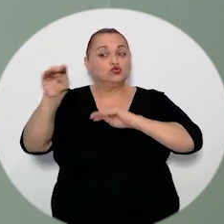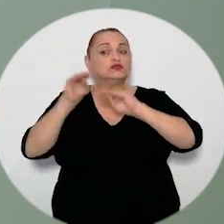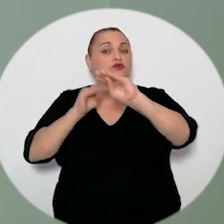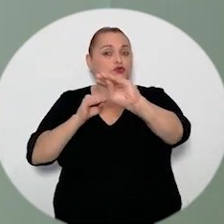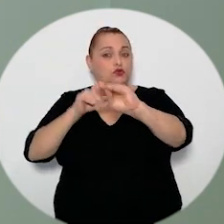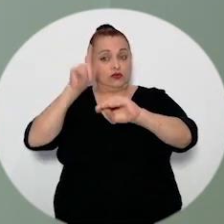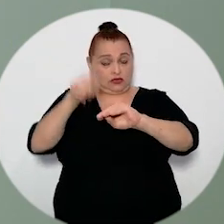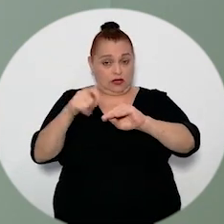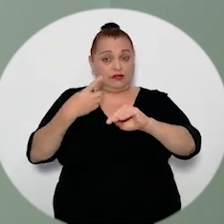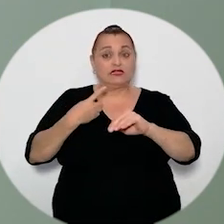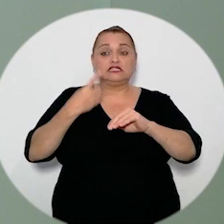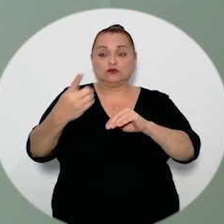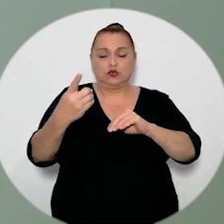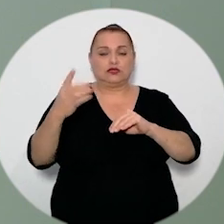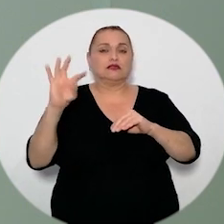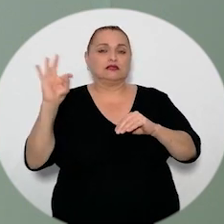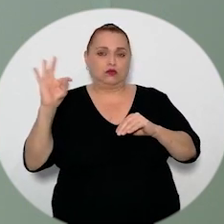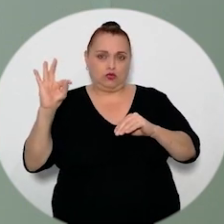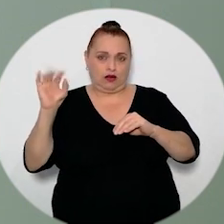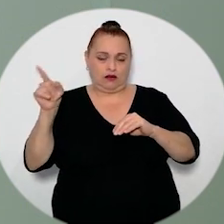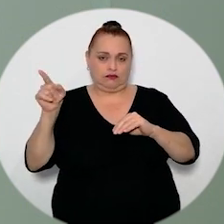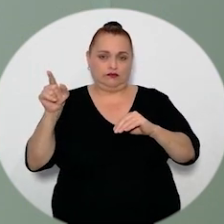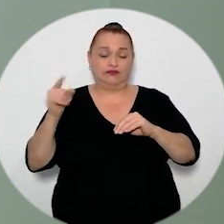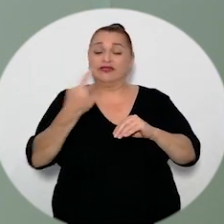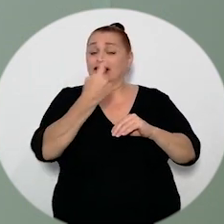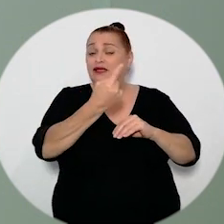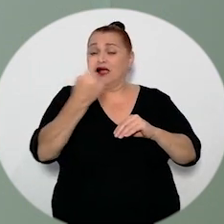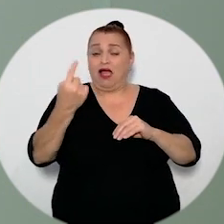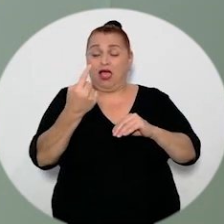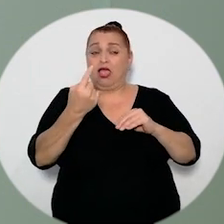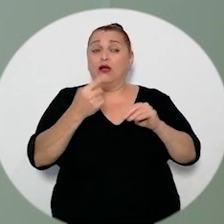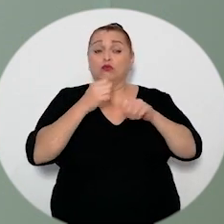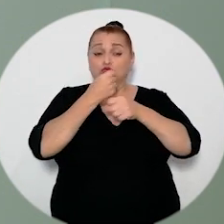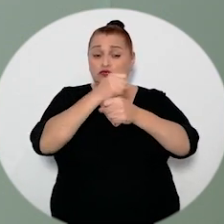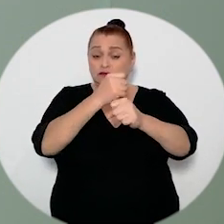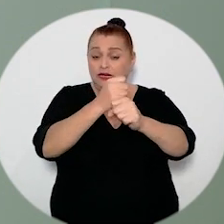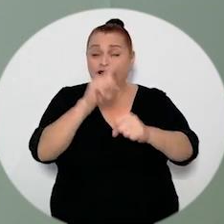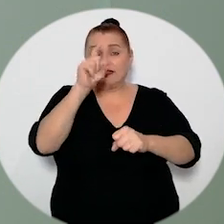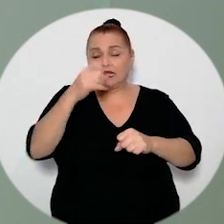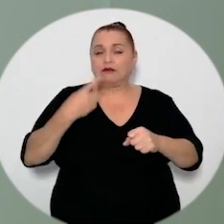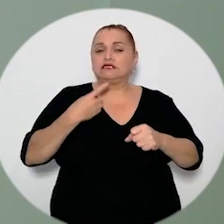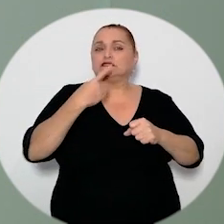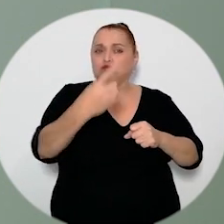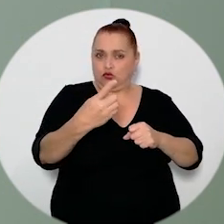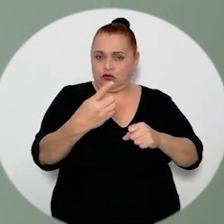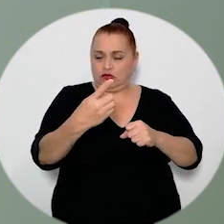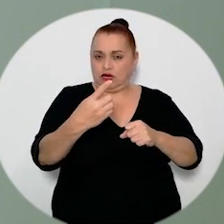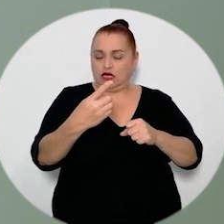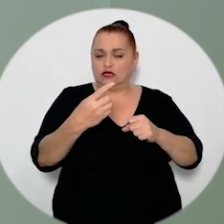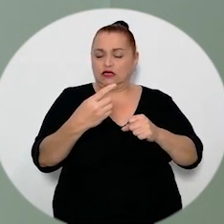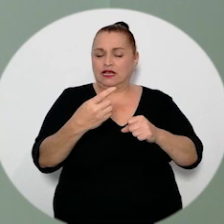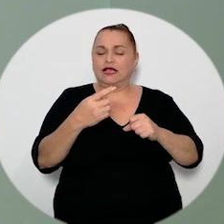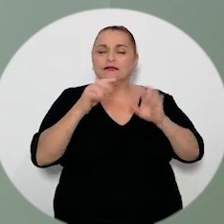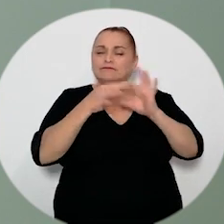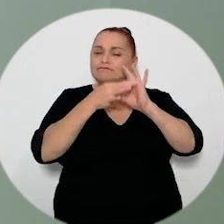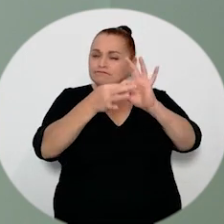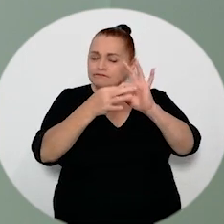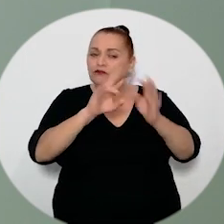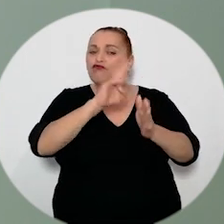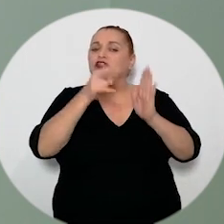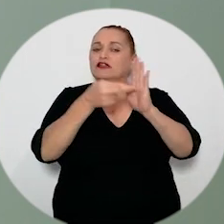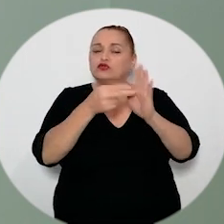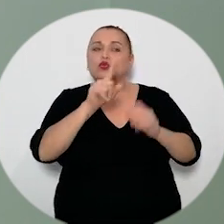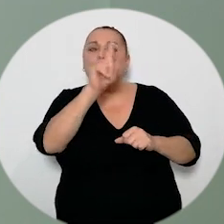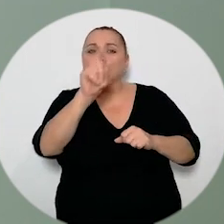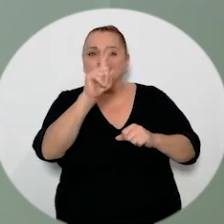su sustitución debe ser dispuesta por el tribunal. Cada una de las municipalidades debe disponer lo respectivo sobre la